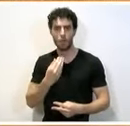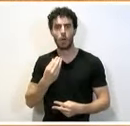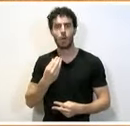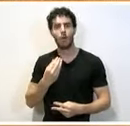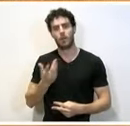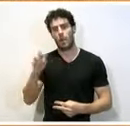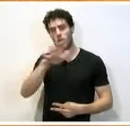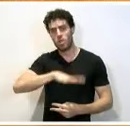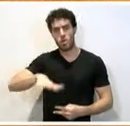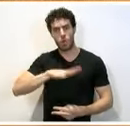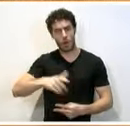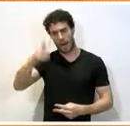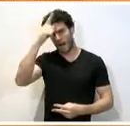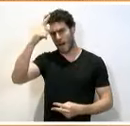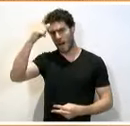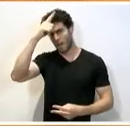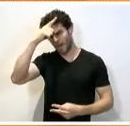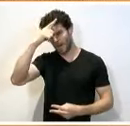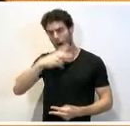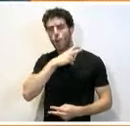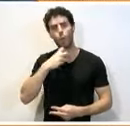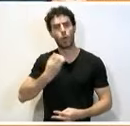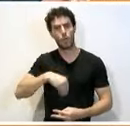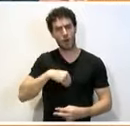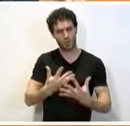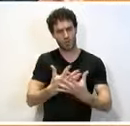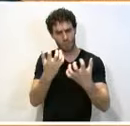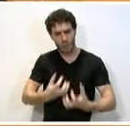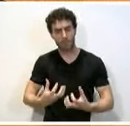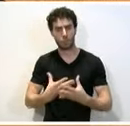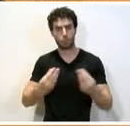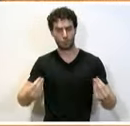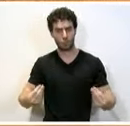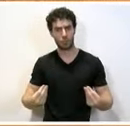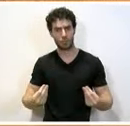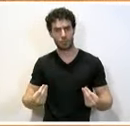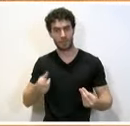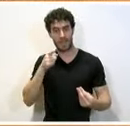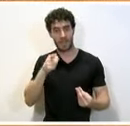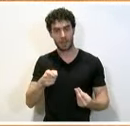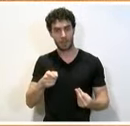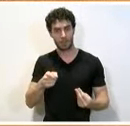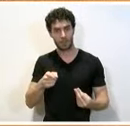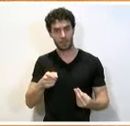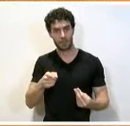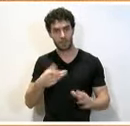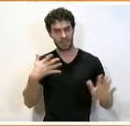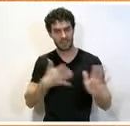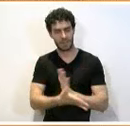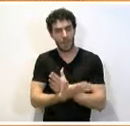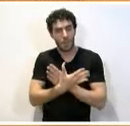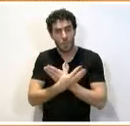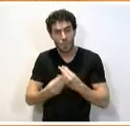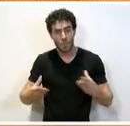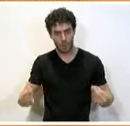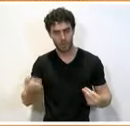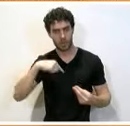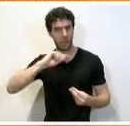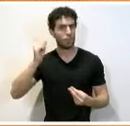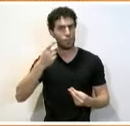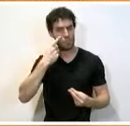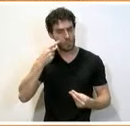francesa de mitad del siglo XX. Los lugares donde se concentra tantas capas de significado que nos podemos encontrar todos